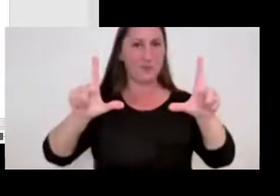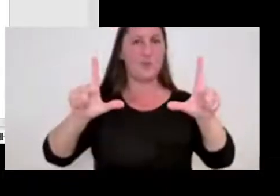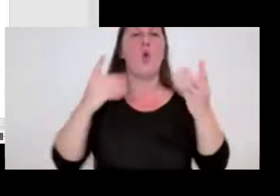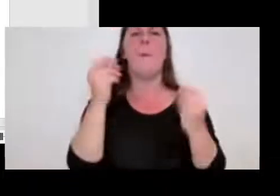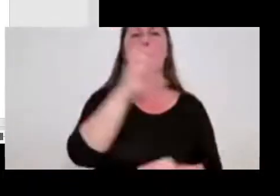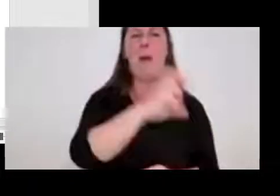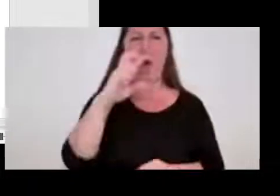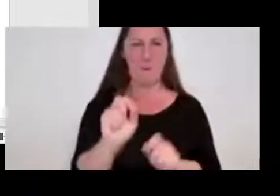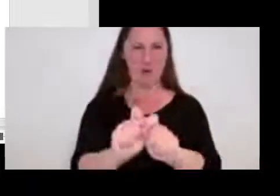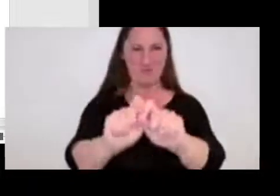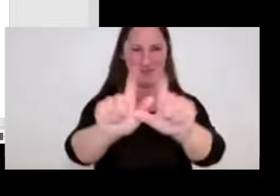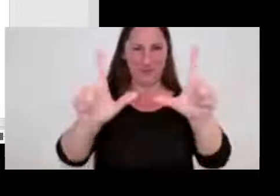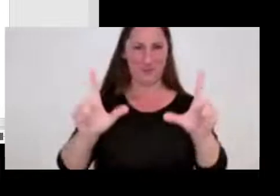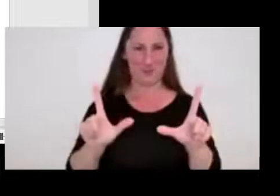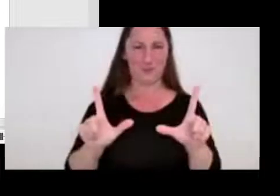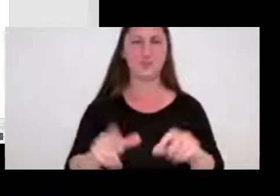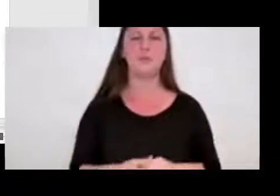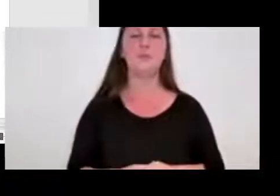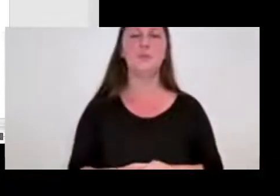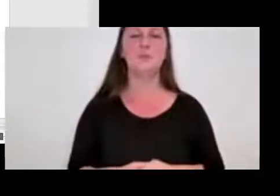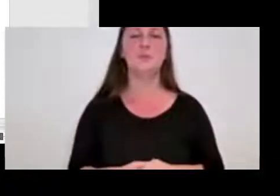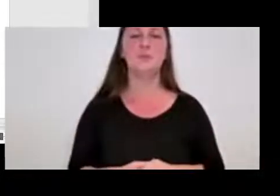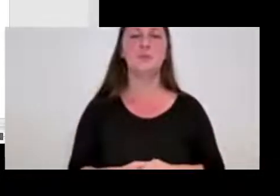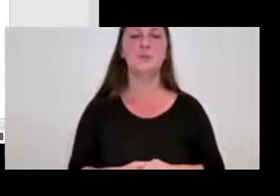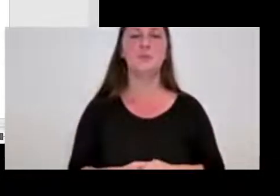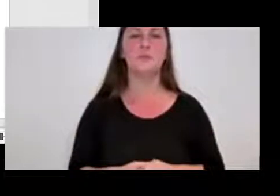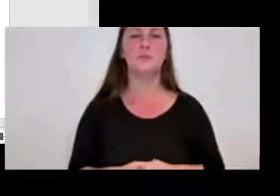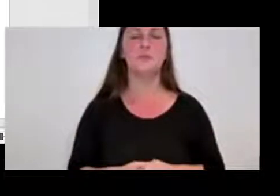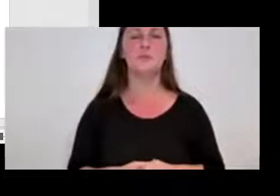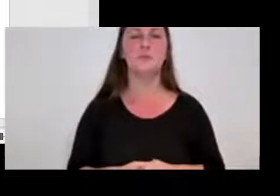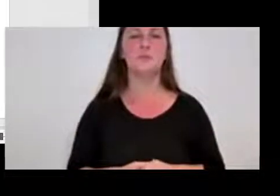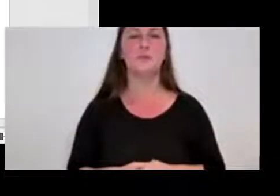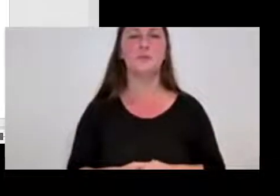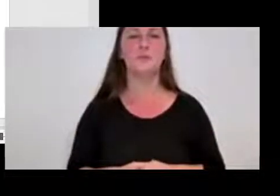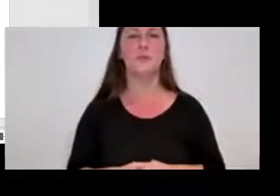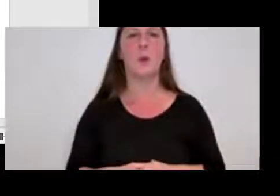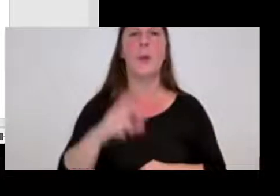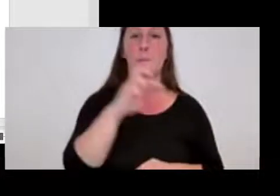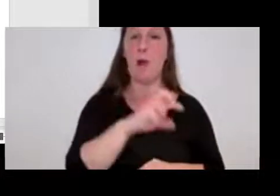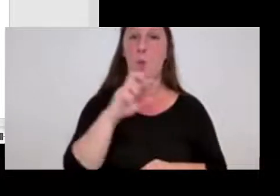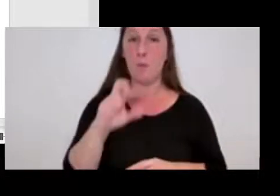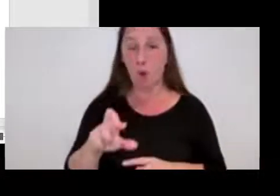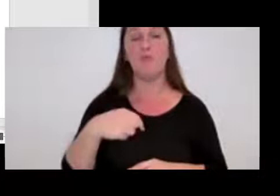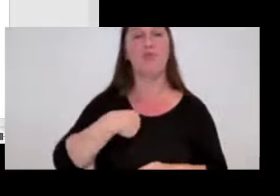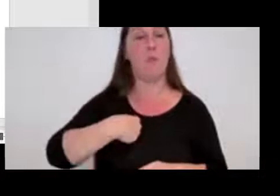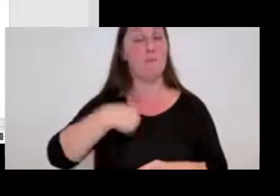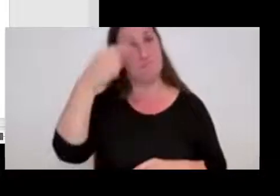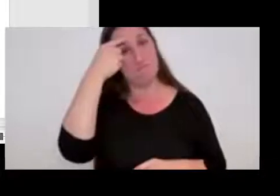PowerPoint que cuentan justamente, tanto luego presumo que